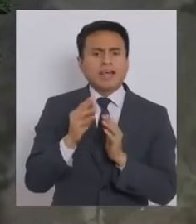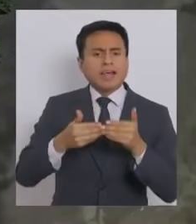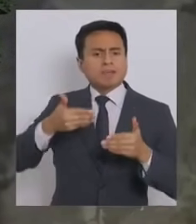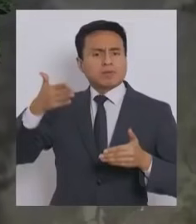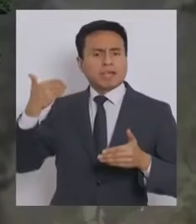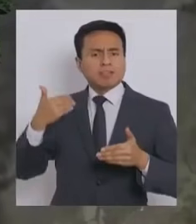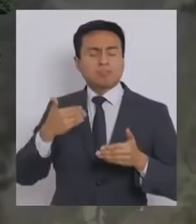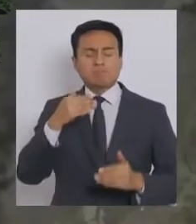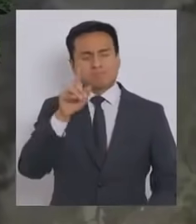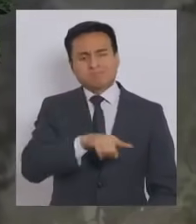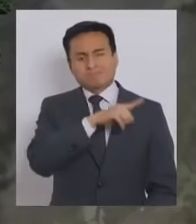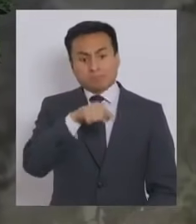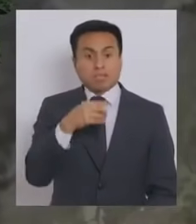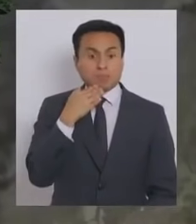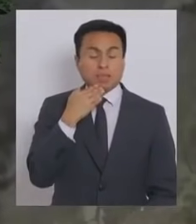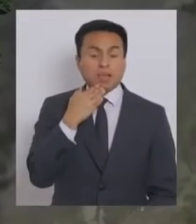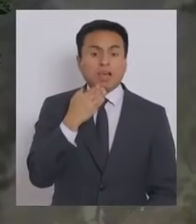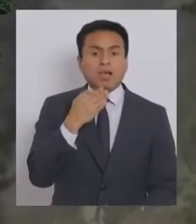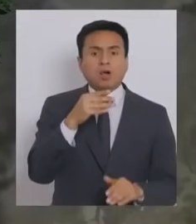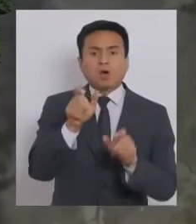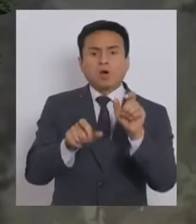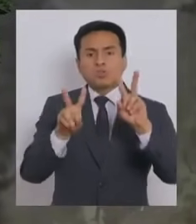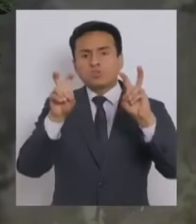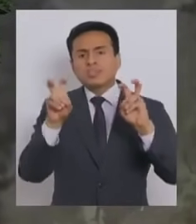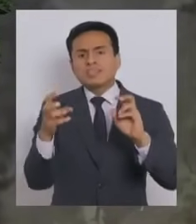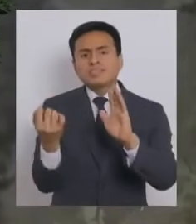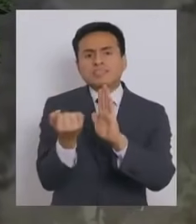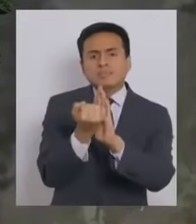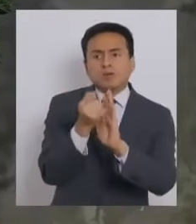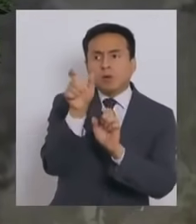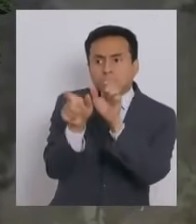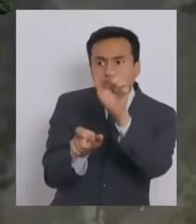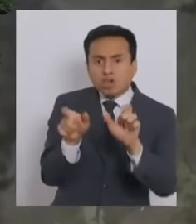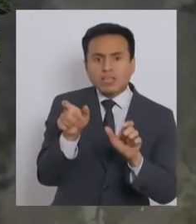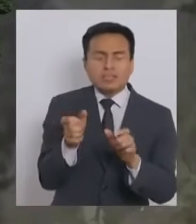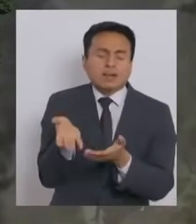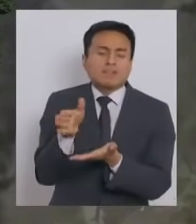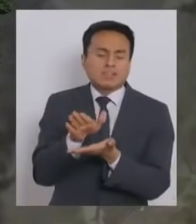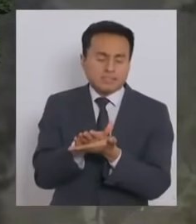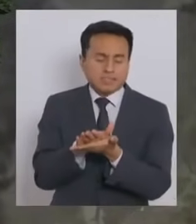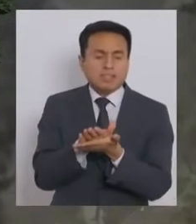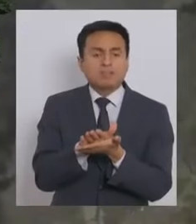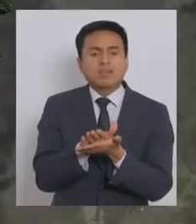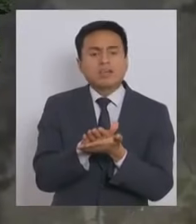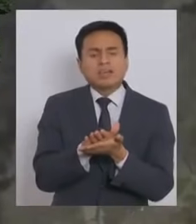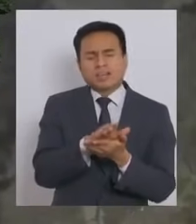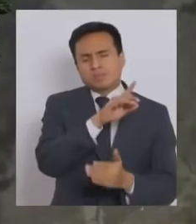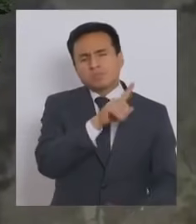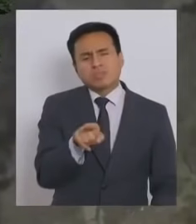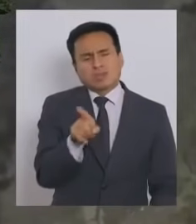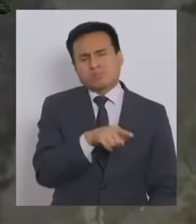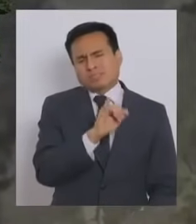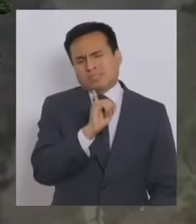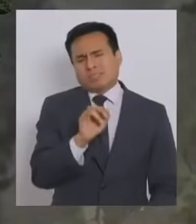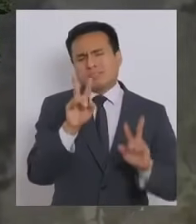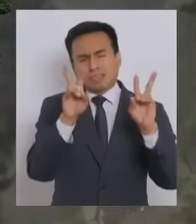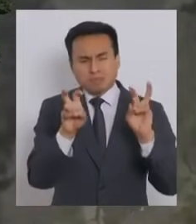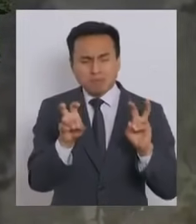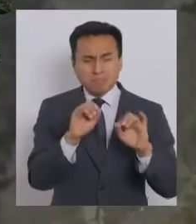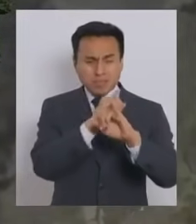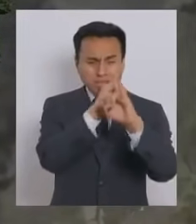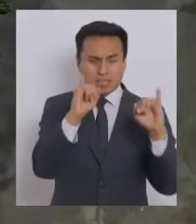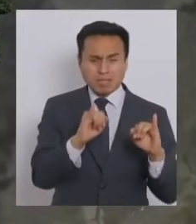hemos repudiado también ataques a otros símbolos, a otras personas que hoy día están fallecidas, repudiamos de la manera más enérgica